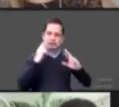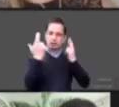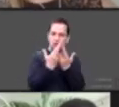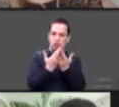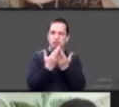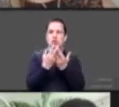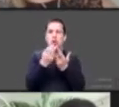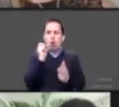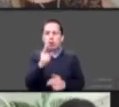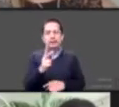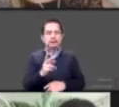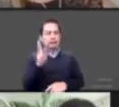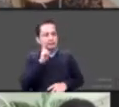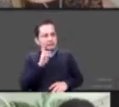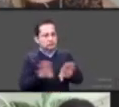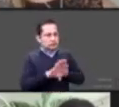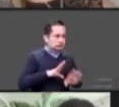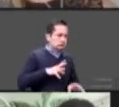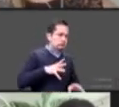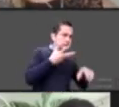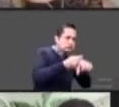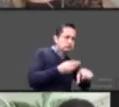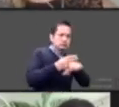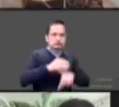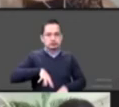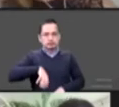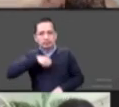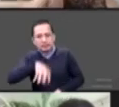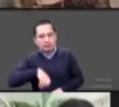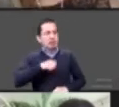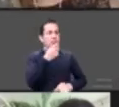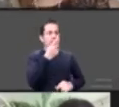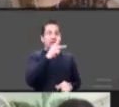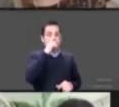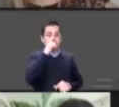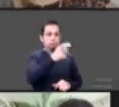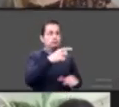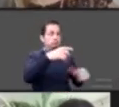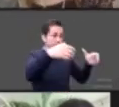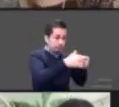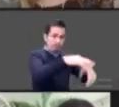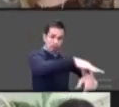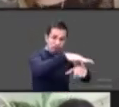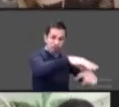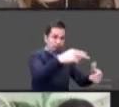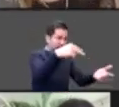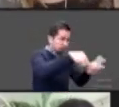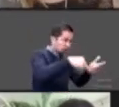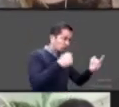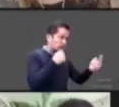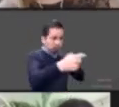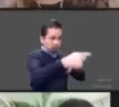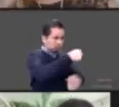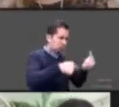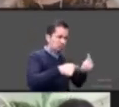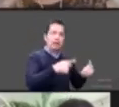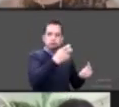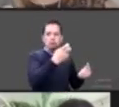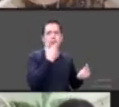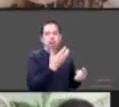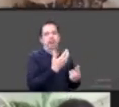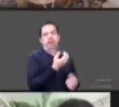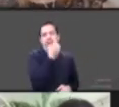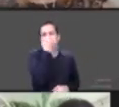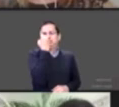virtual, en lo presencial? Perdón que te interrumpa, Dani, te quedan 2 minutitos, sí, por favor. Sí, sí, ahí termino. Entonces, en lo